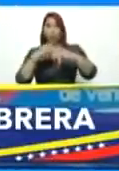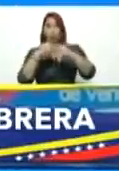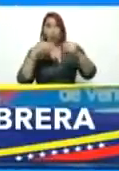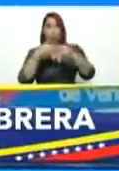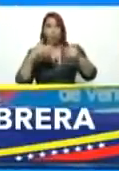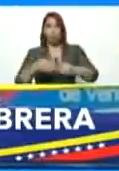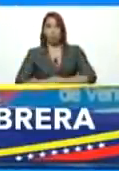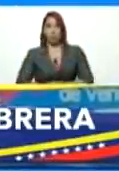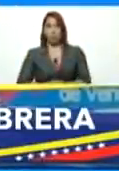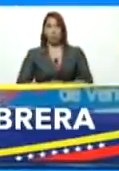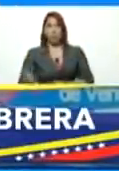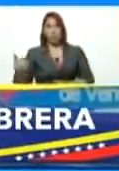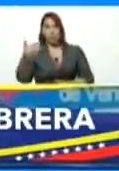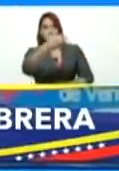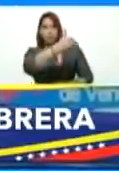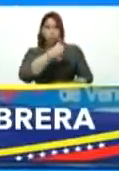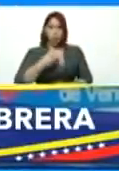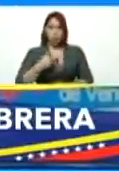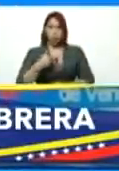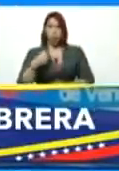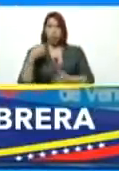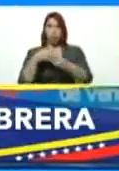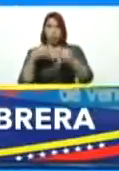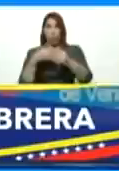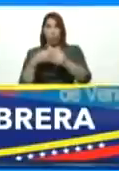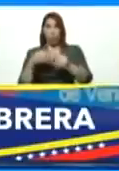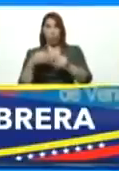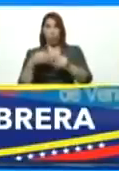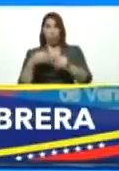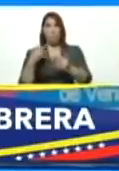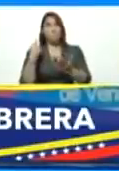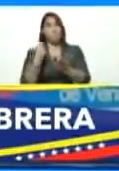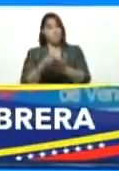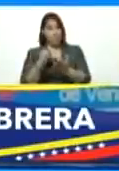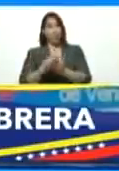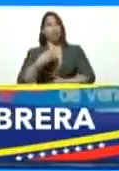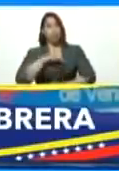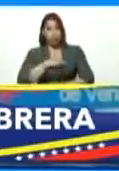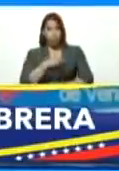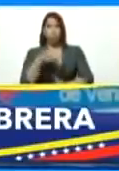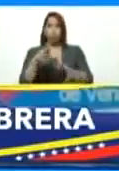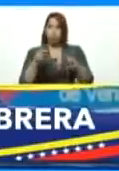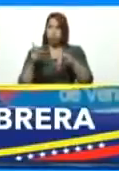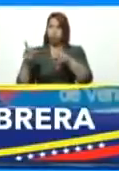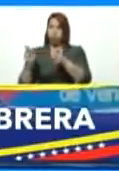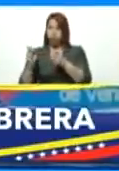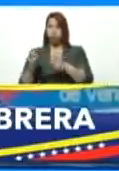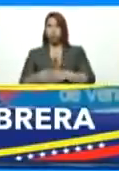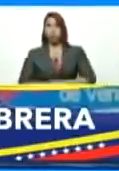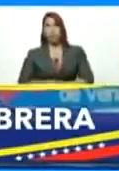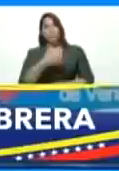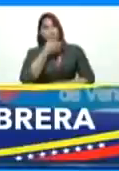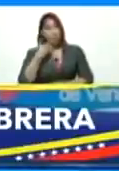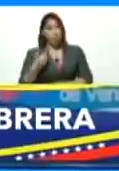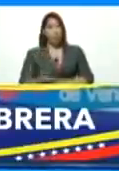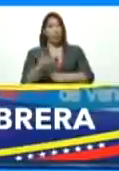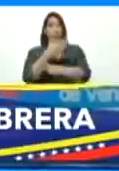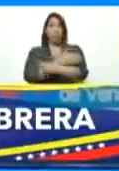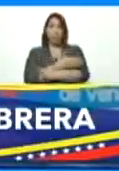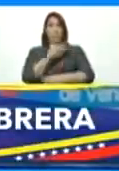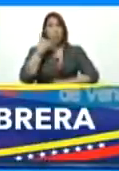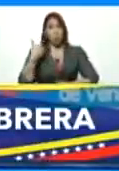y recaudan en dólares y nos pagan impuestos con padres estamos recaudando buen impuesto mejor que antes mucho